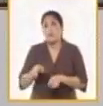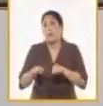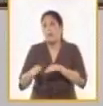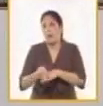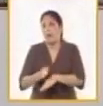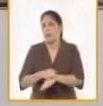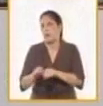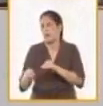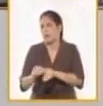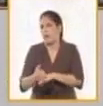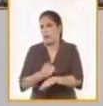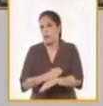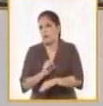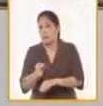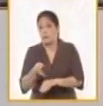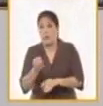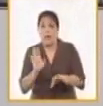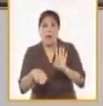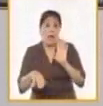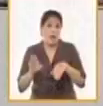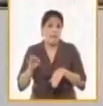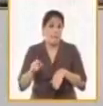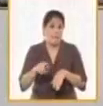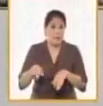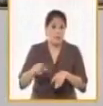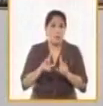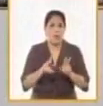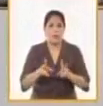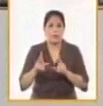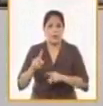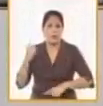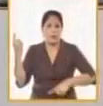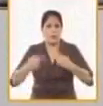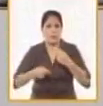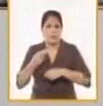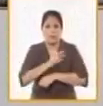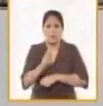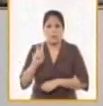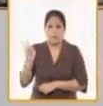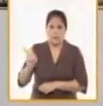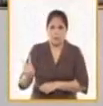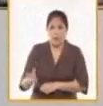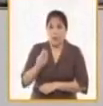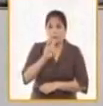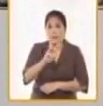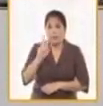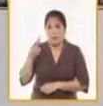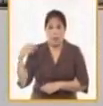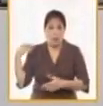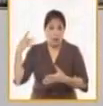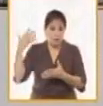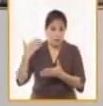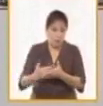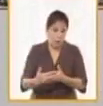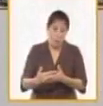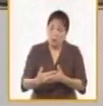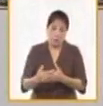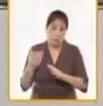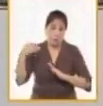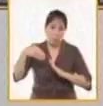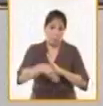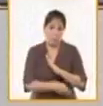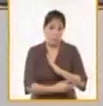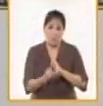lo montan. Muchas veces esos montajes, o vamos a decirlo real, las 32 ocasiones los montajes se le han venido